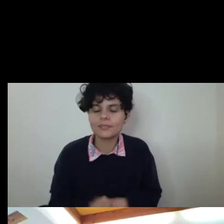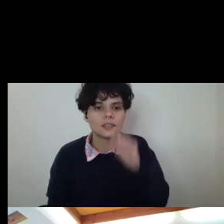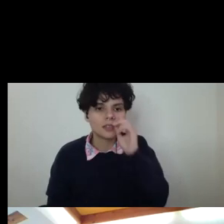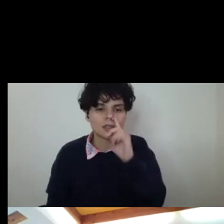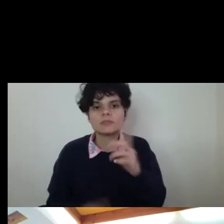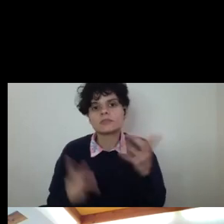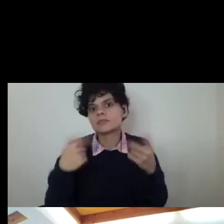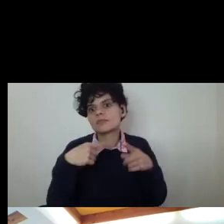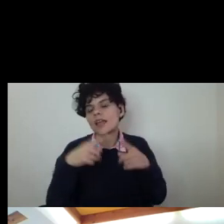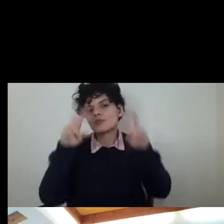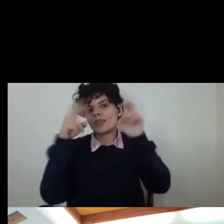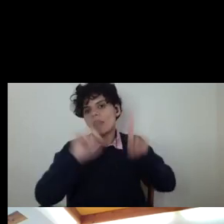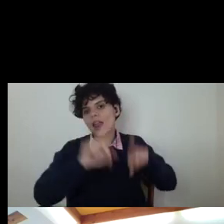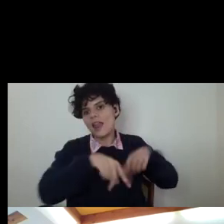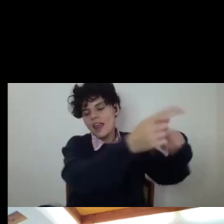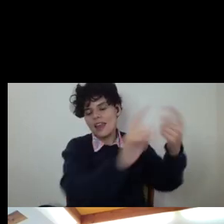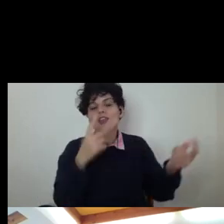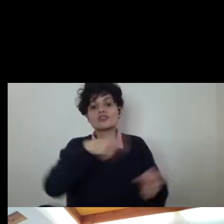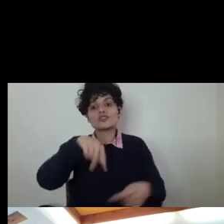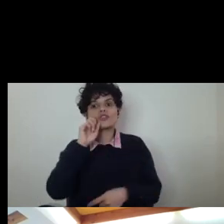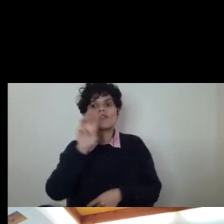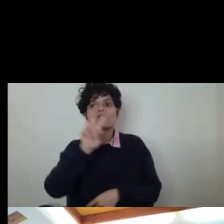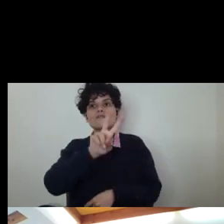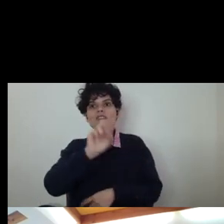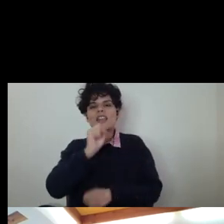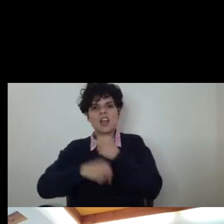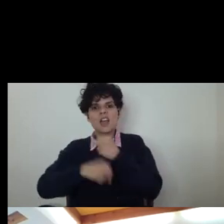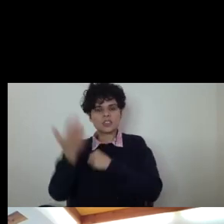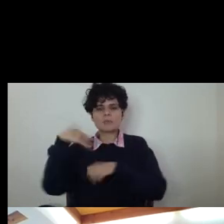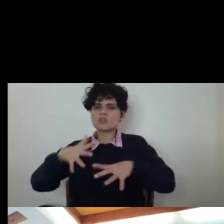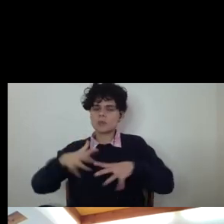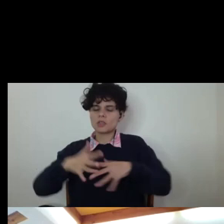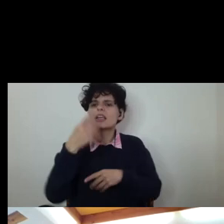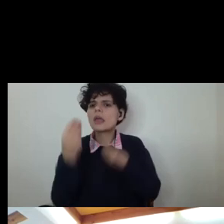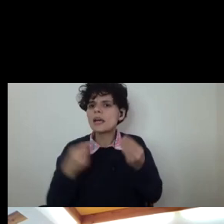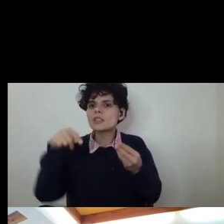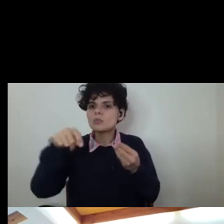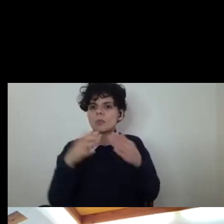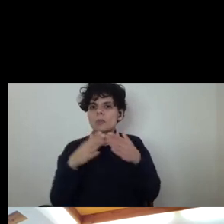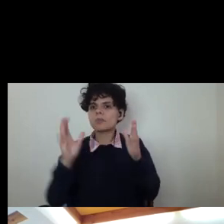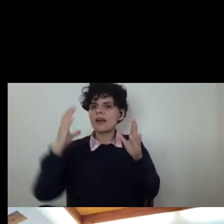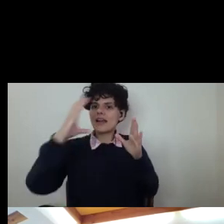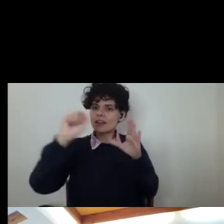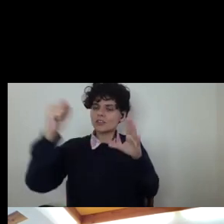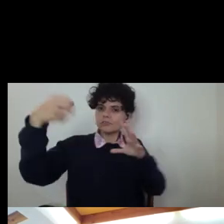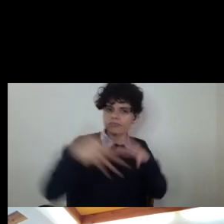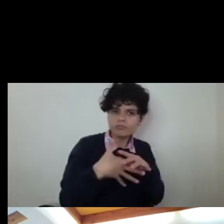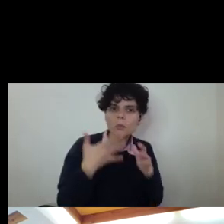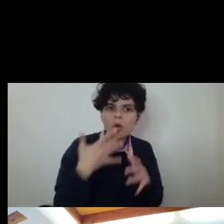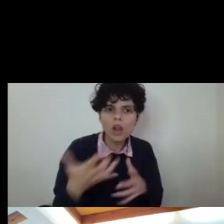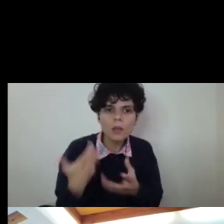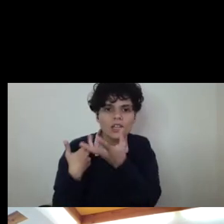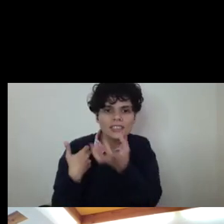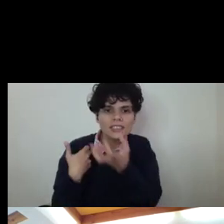interesar ya hace casi 20 años atrás es qué sucede con esta liberación de calcio mediada por receptores de anodina en la función